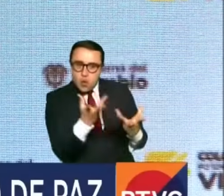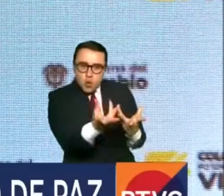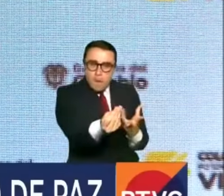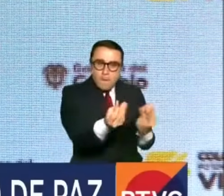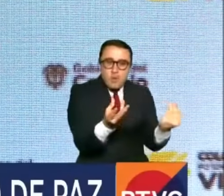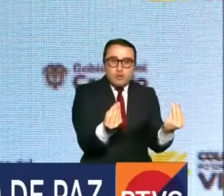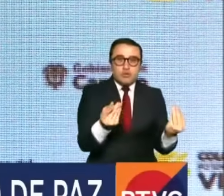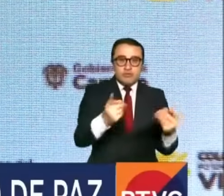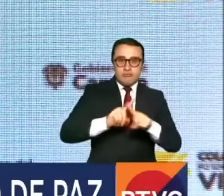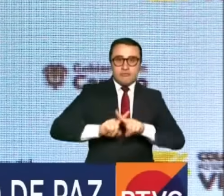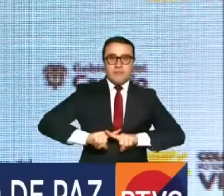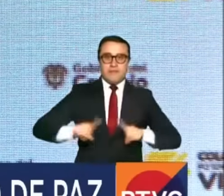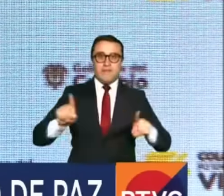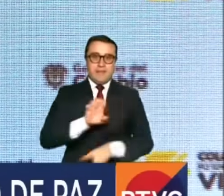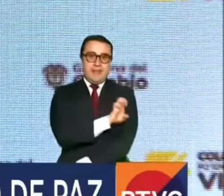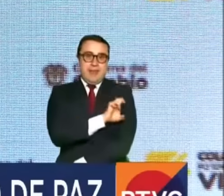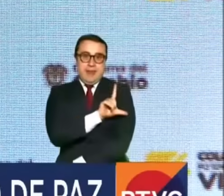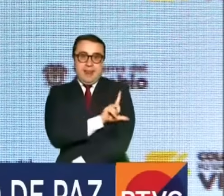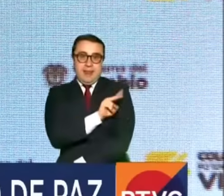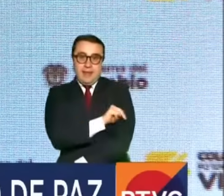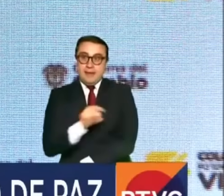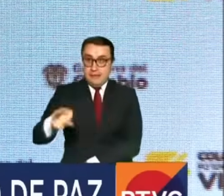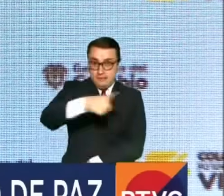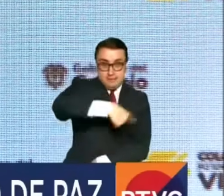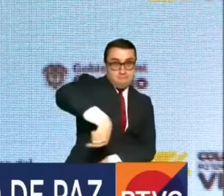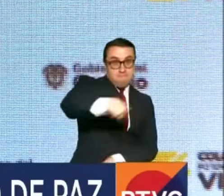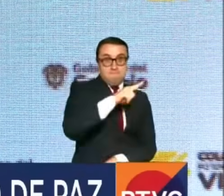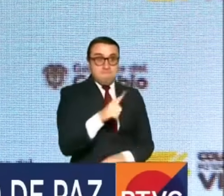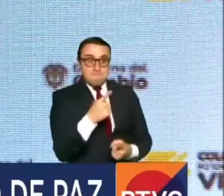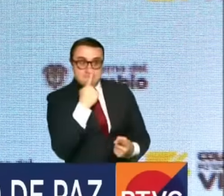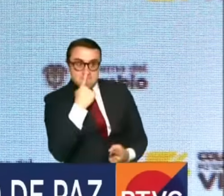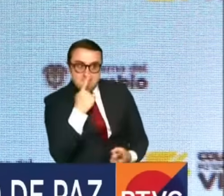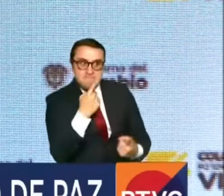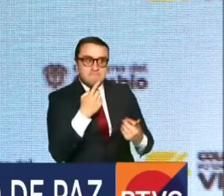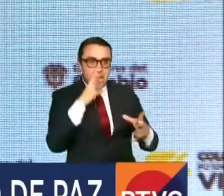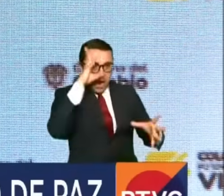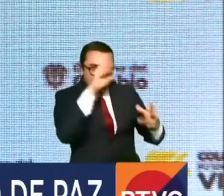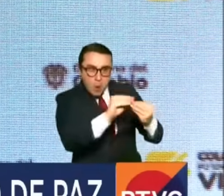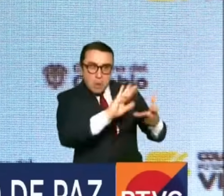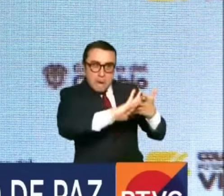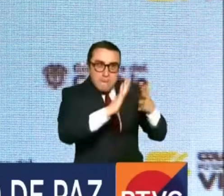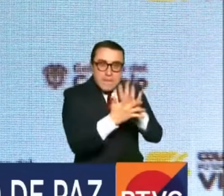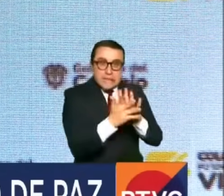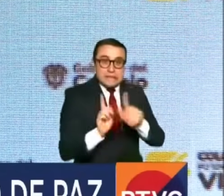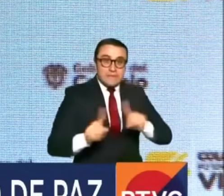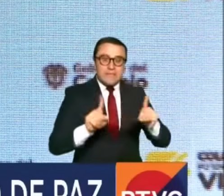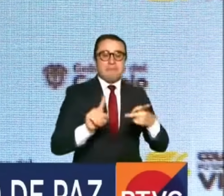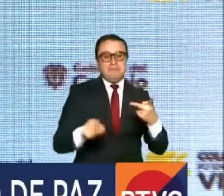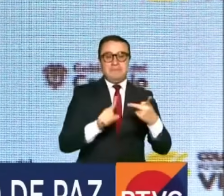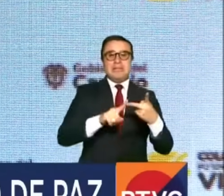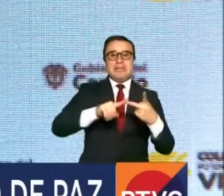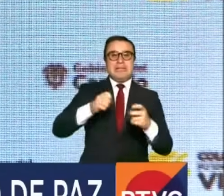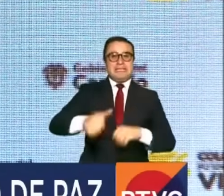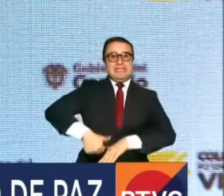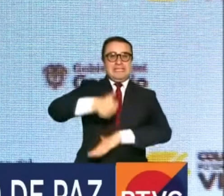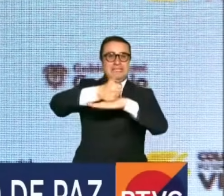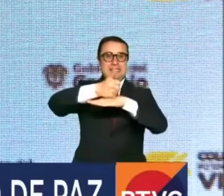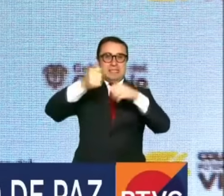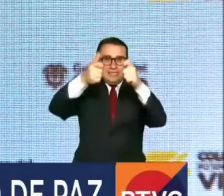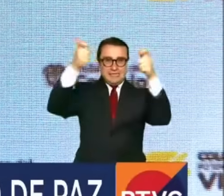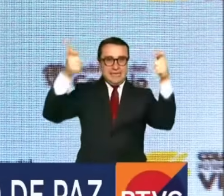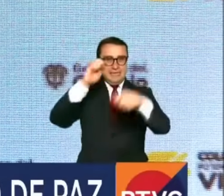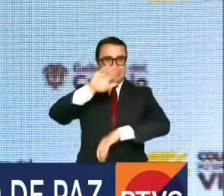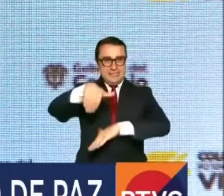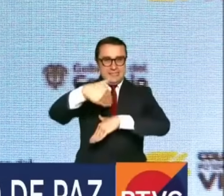grupos diferentes al Ejército de Liberación Nacional, ELN, y al Estado Mayor Central, es decir, con la Segunda Marquetalia y